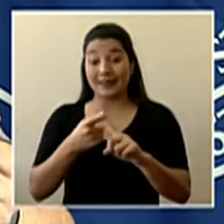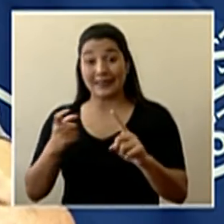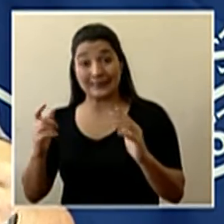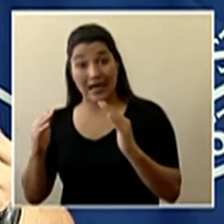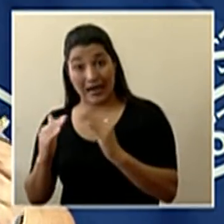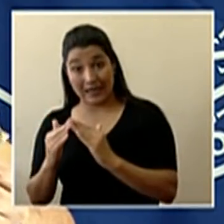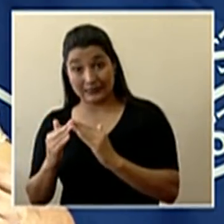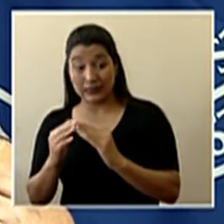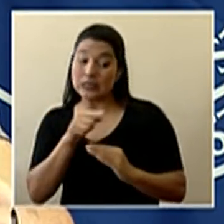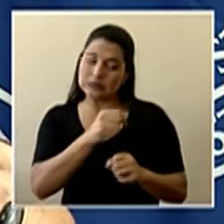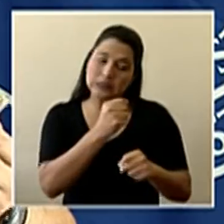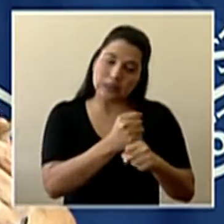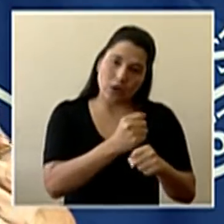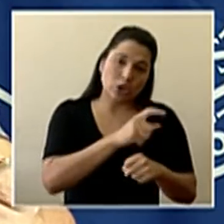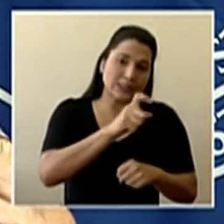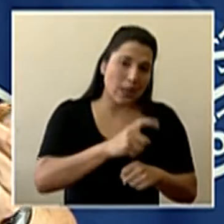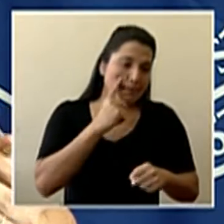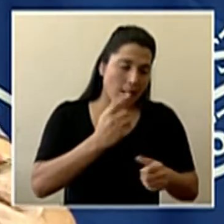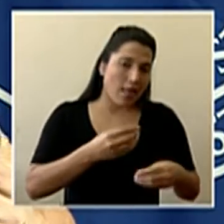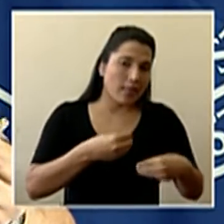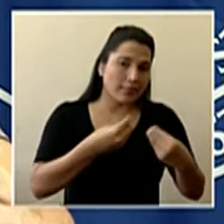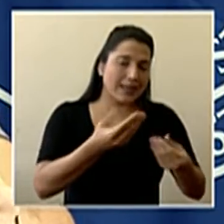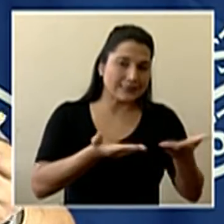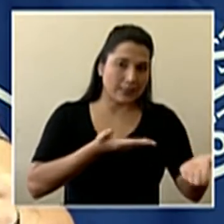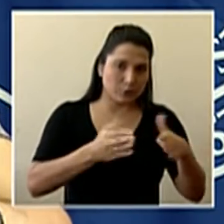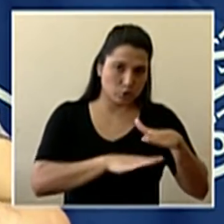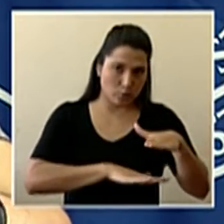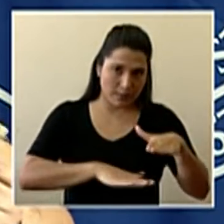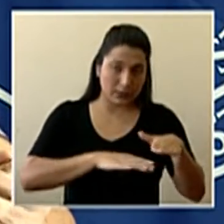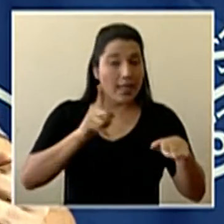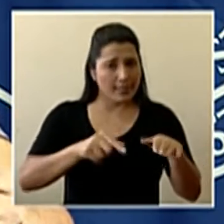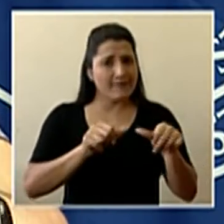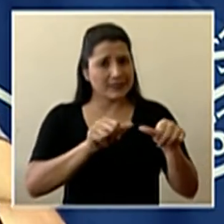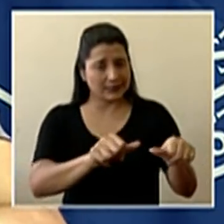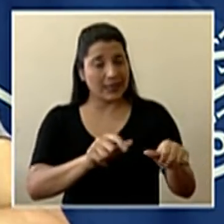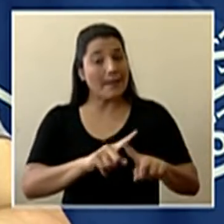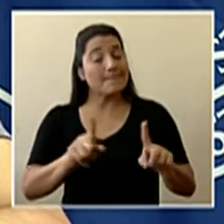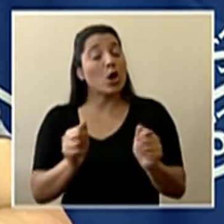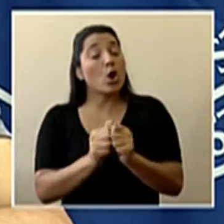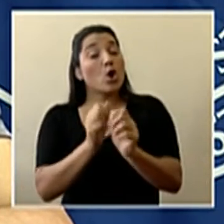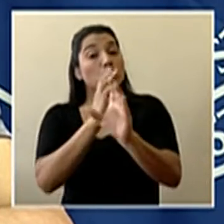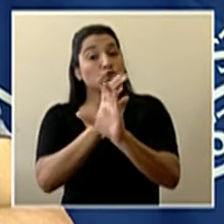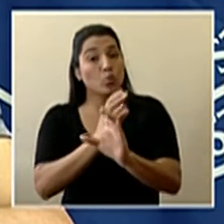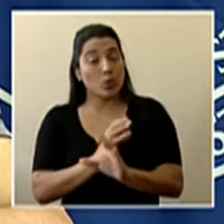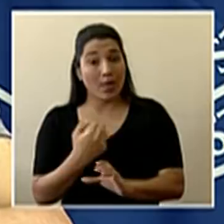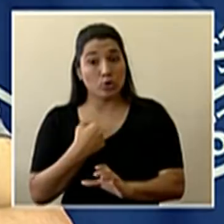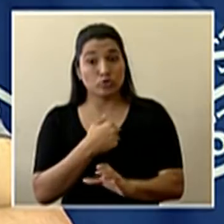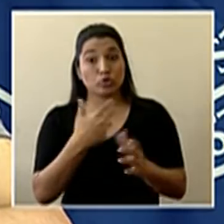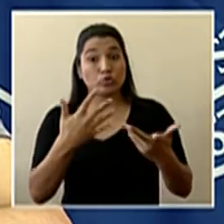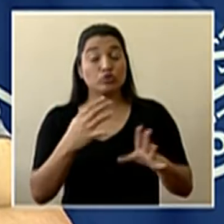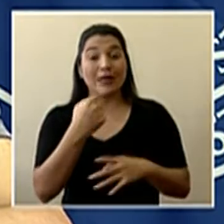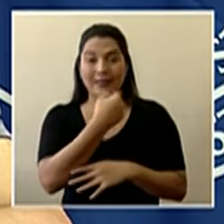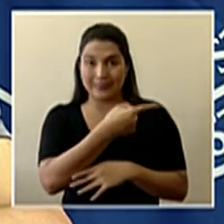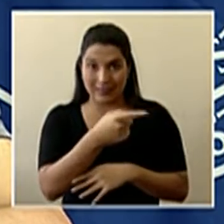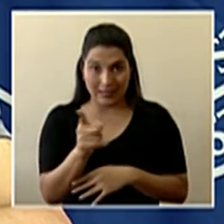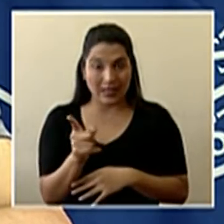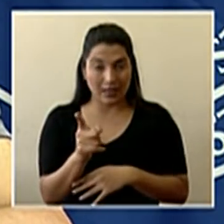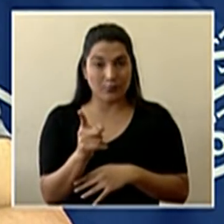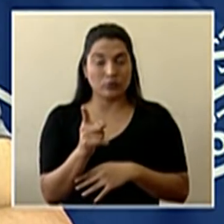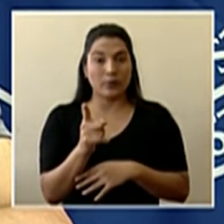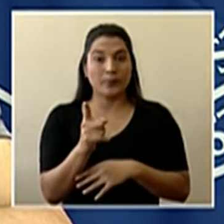servicios esenciales se sigan brindando, pues se tienen que hacer con todos los cuidados que ya hemos indicado en las medidas higiénicas que se tienen que